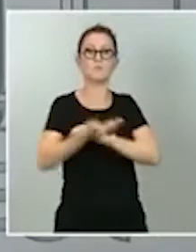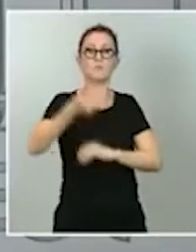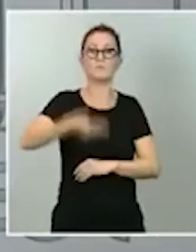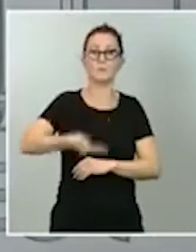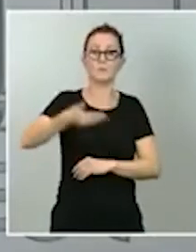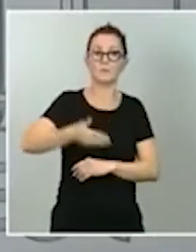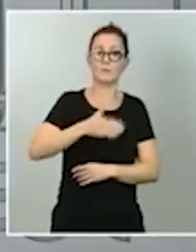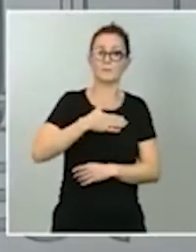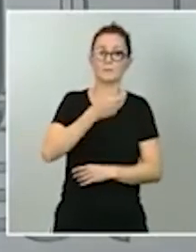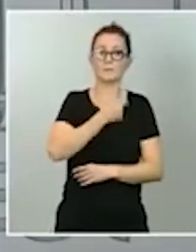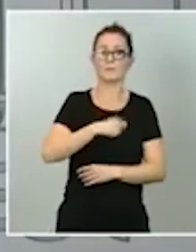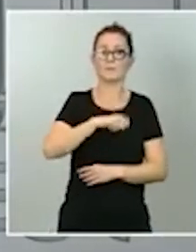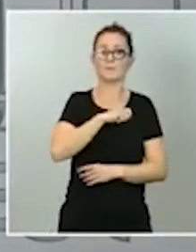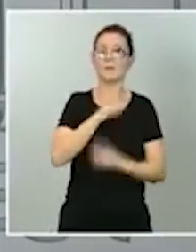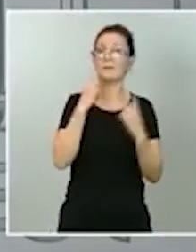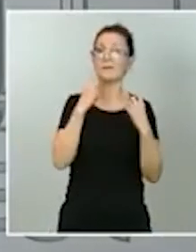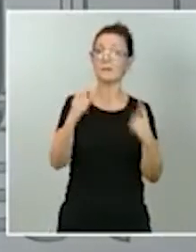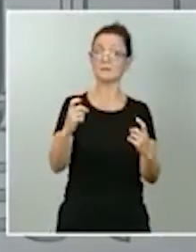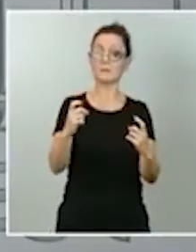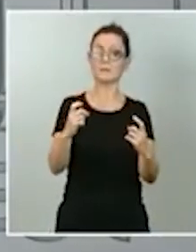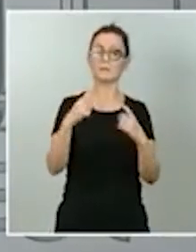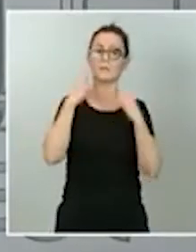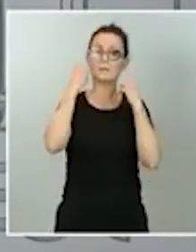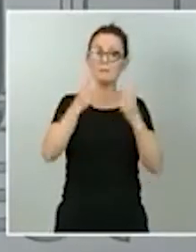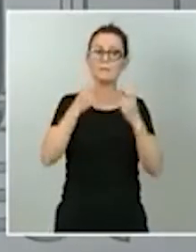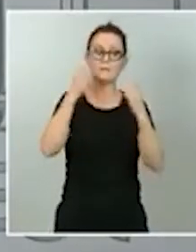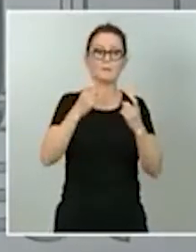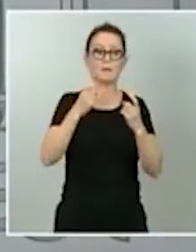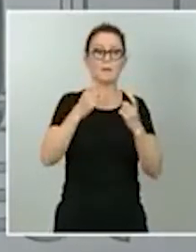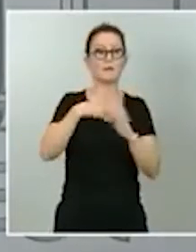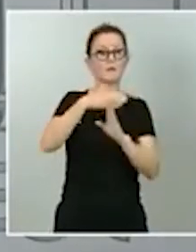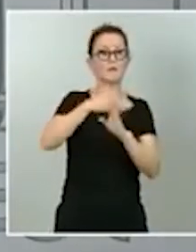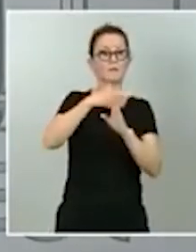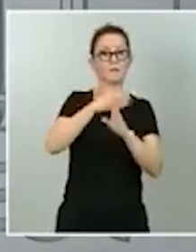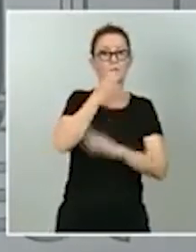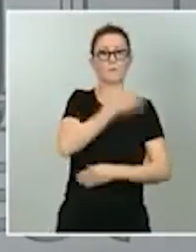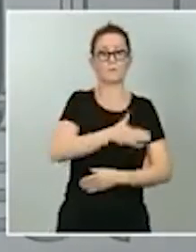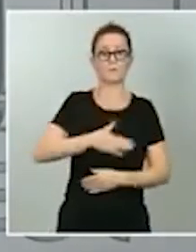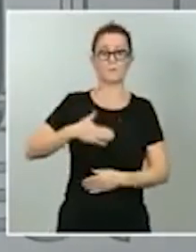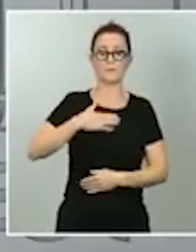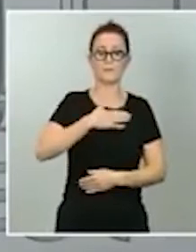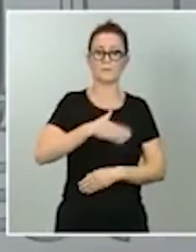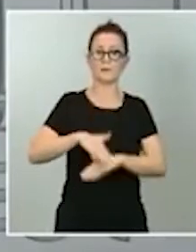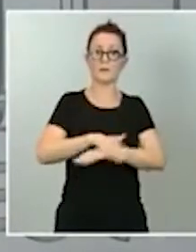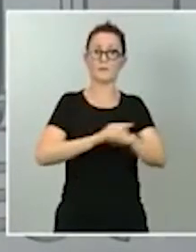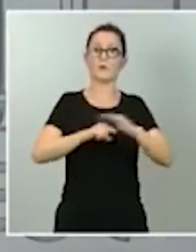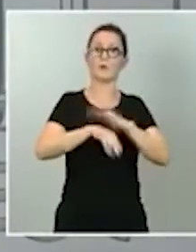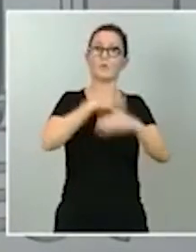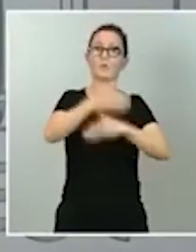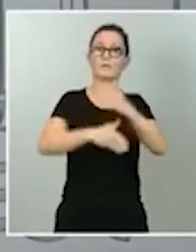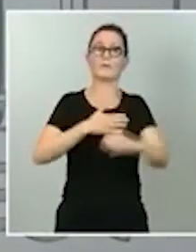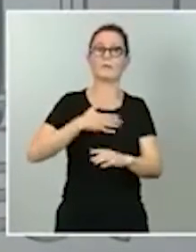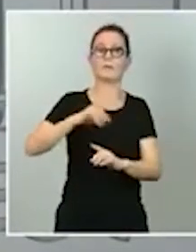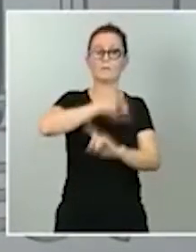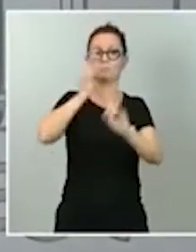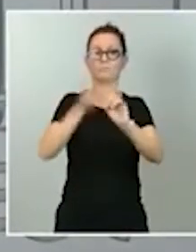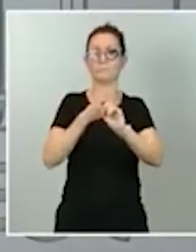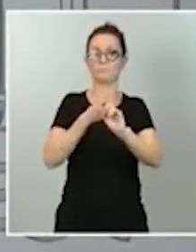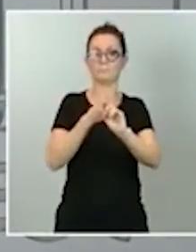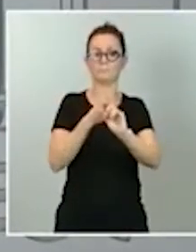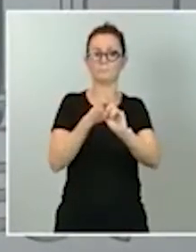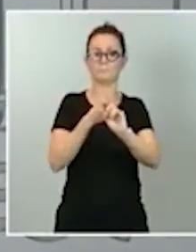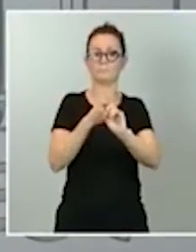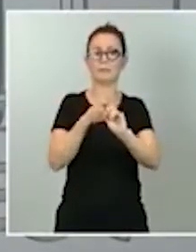país para conseguir las cotas de bienestar que este gobierno progresista quiere perseguir a lo largo de esta legislatura